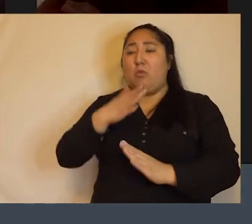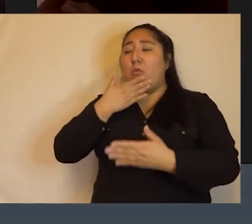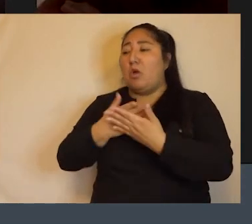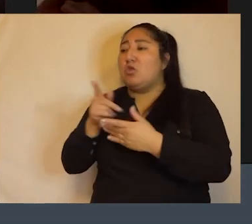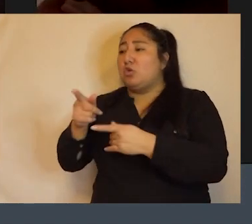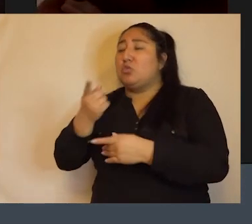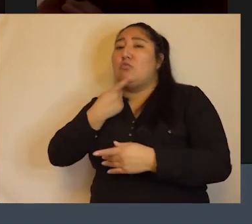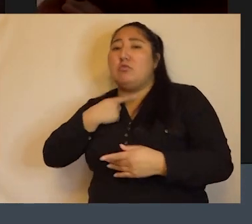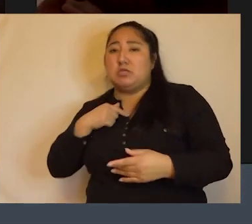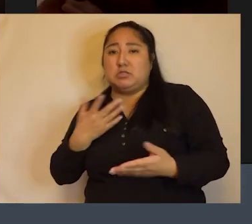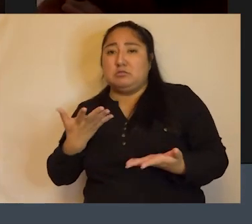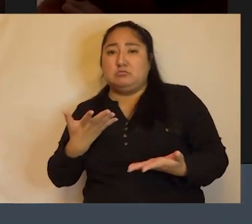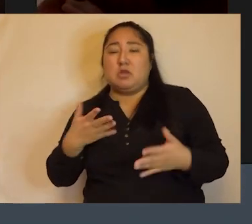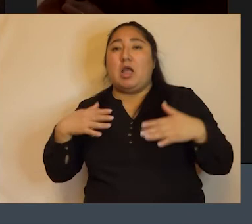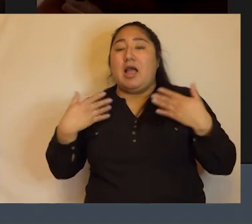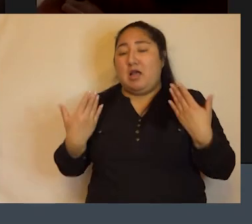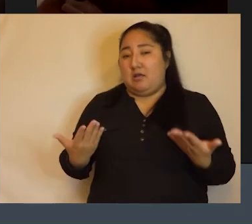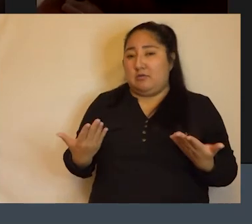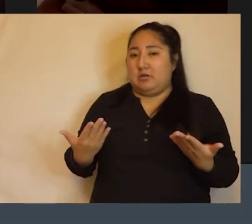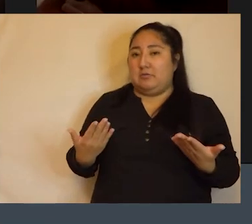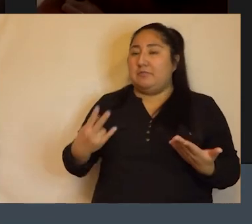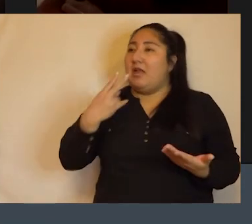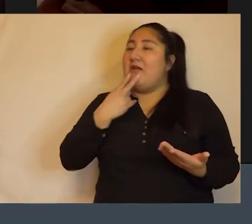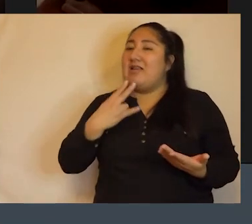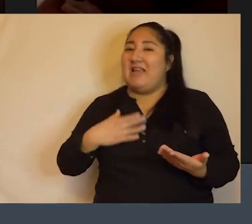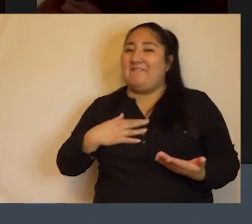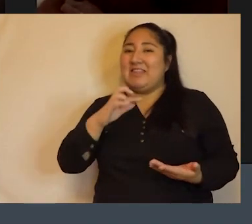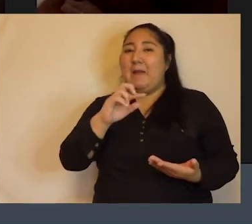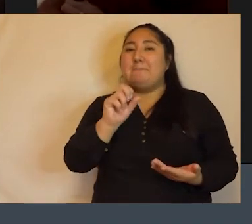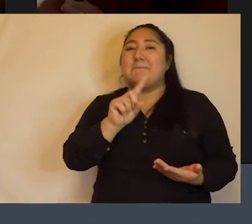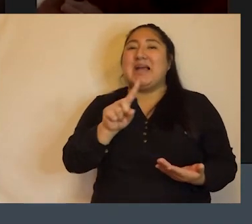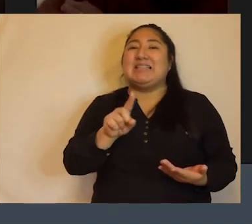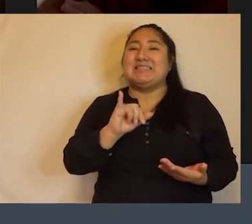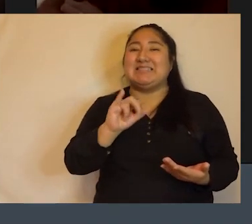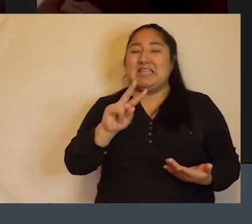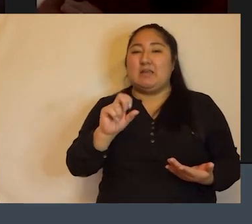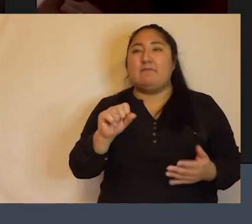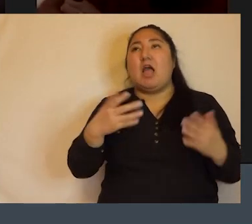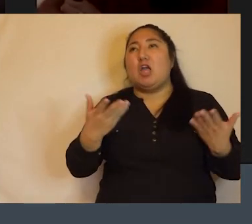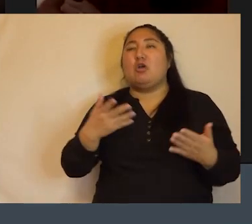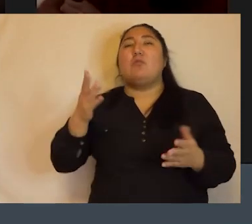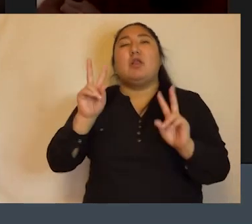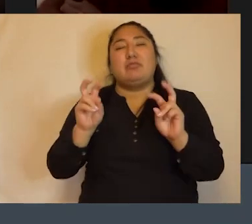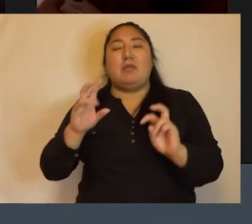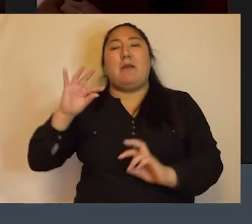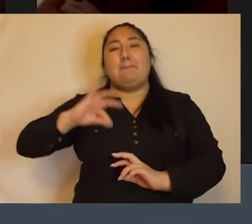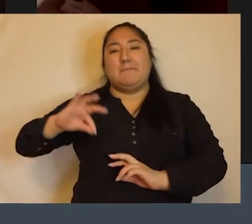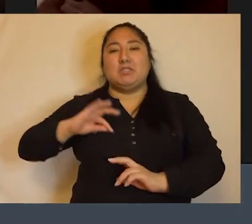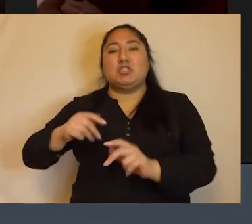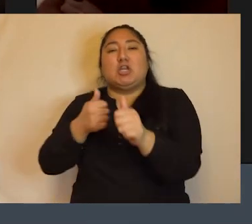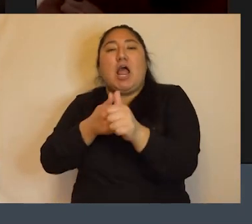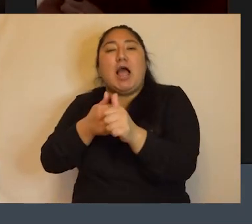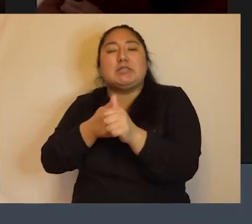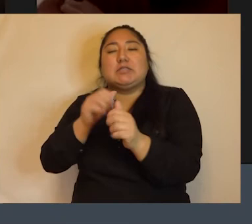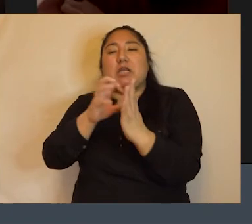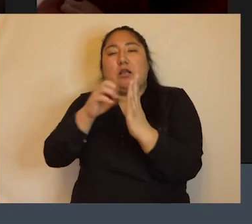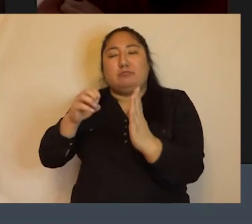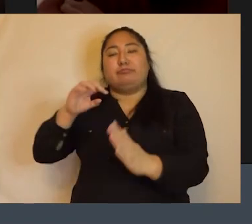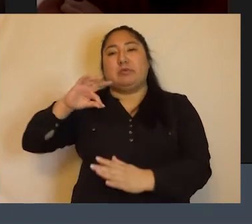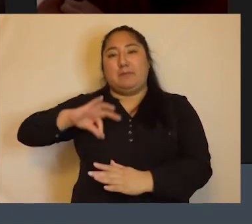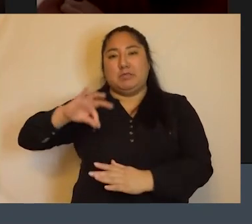momento, ¿ya? El tema de la vida pasiva tiene más que nada que ver con el tema de la pensión.